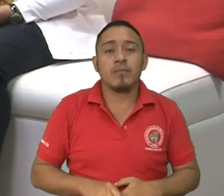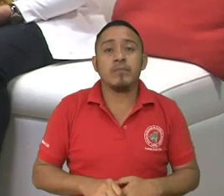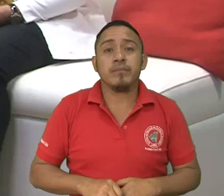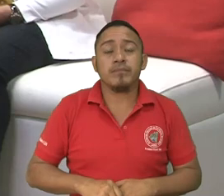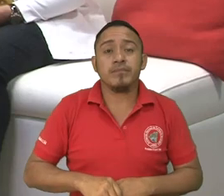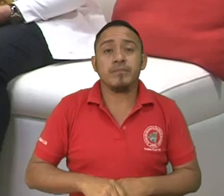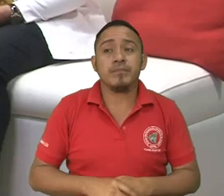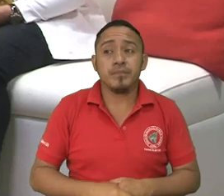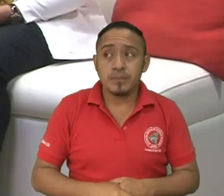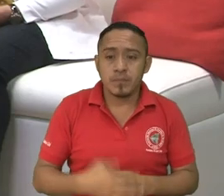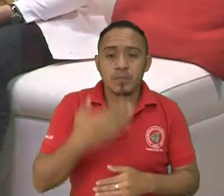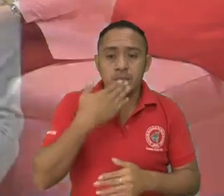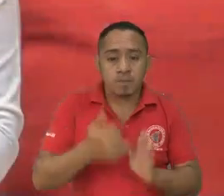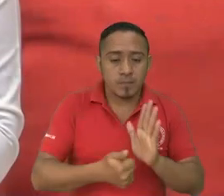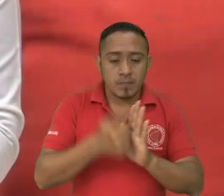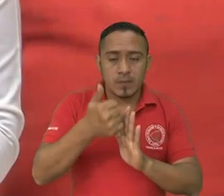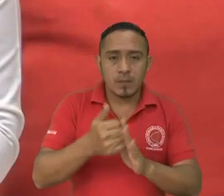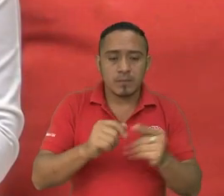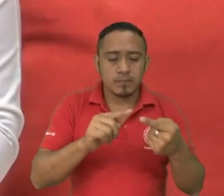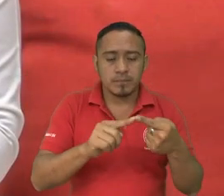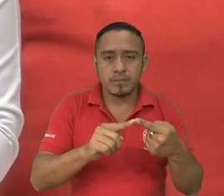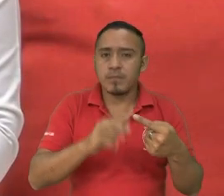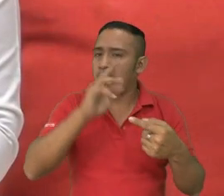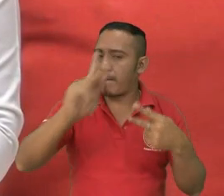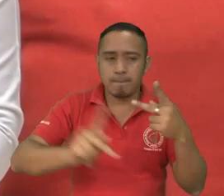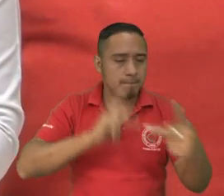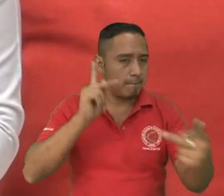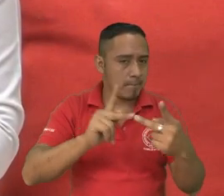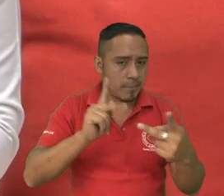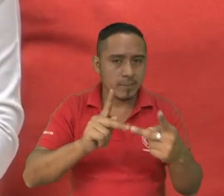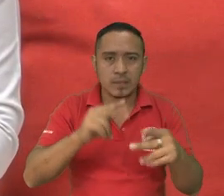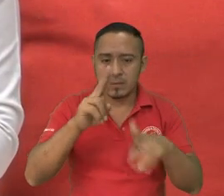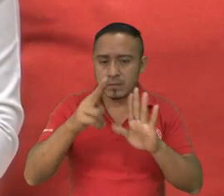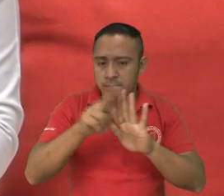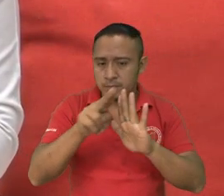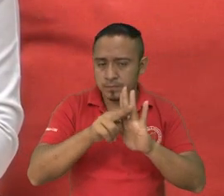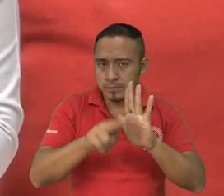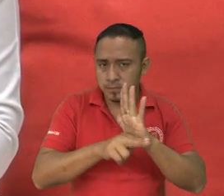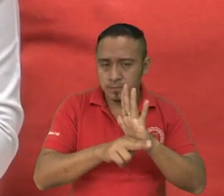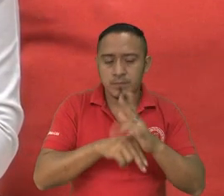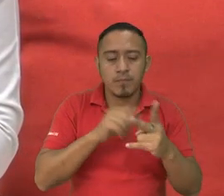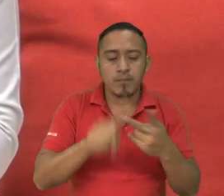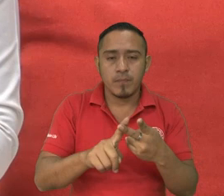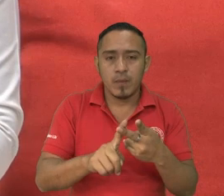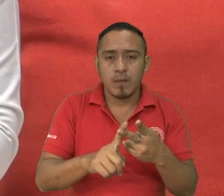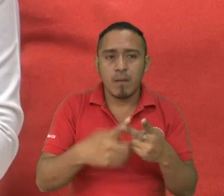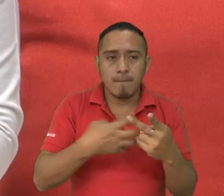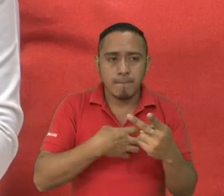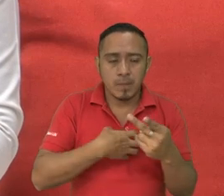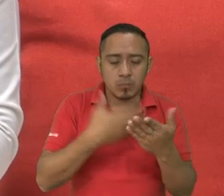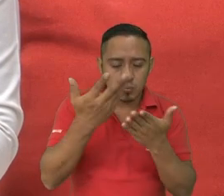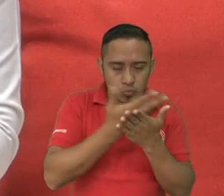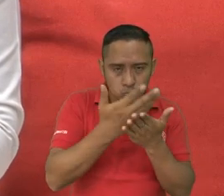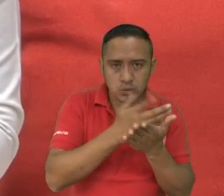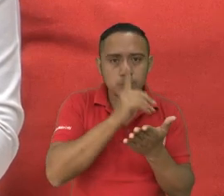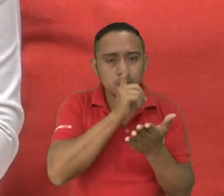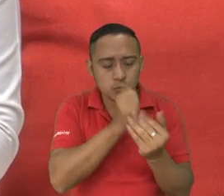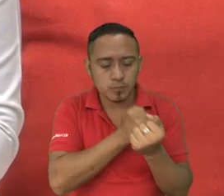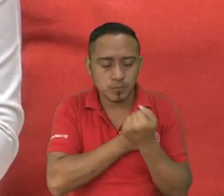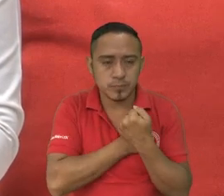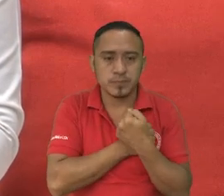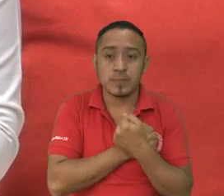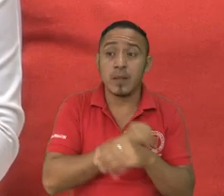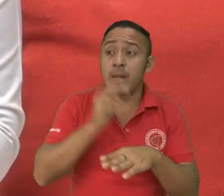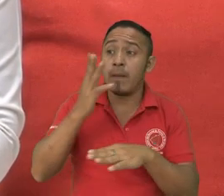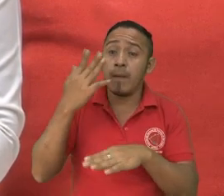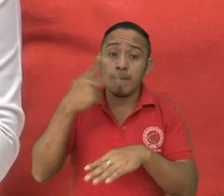Una buena autoestima es cuando el niño lleva excelencia académica, le dedica tiempo a sus estudios, sin